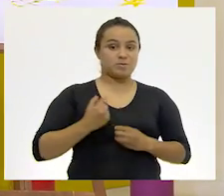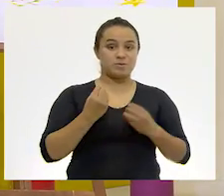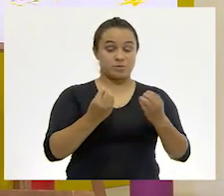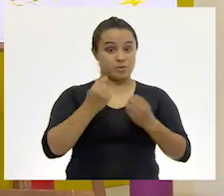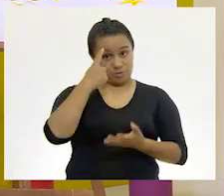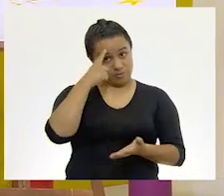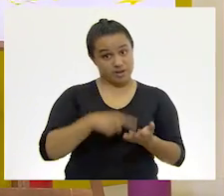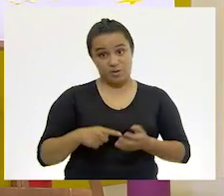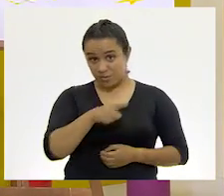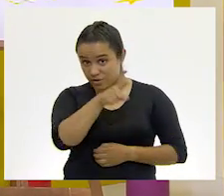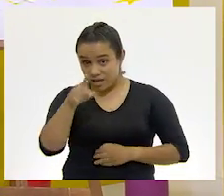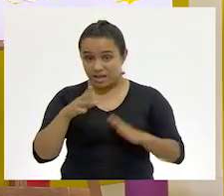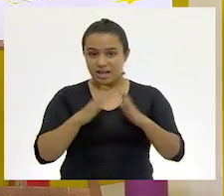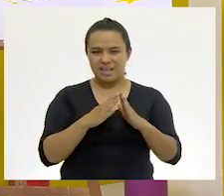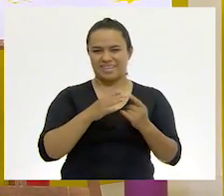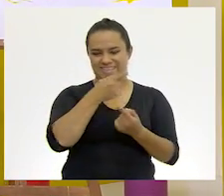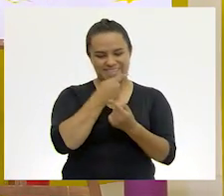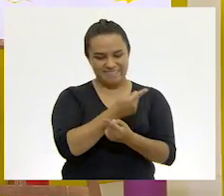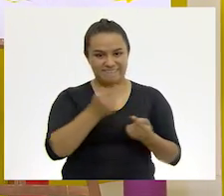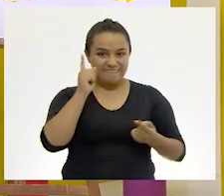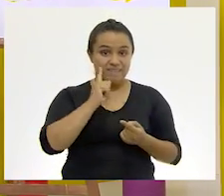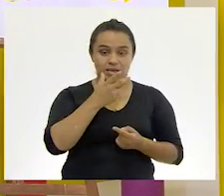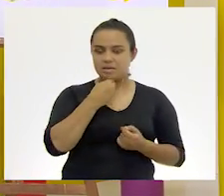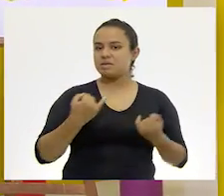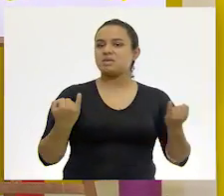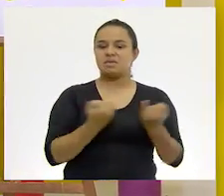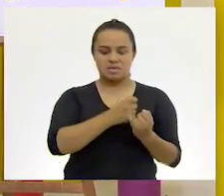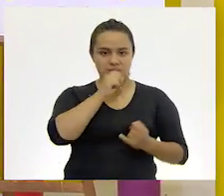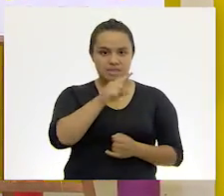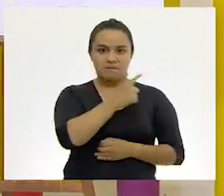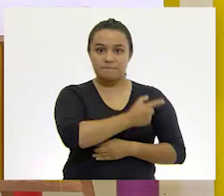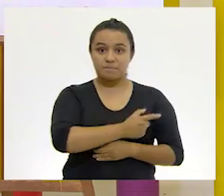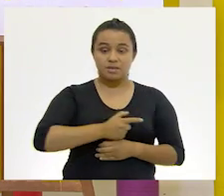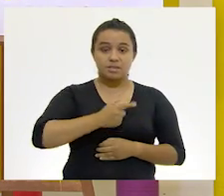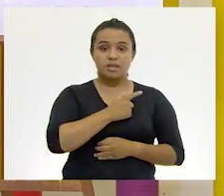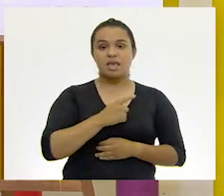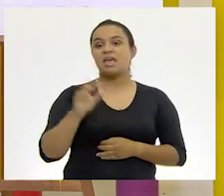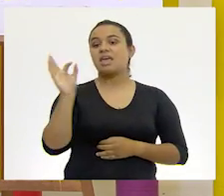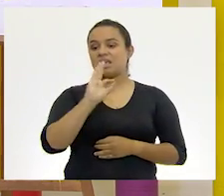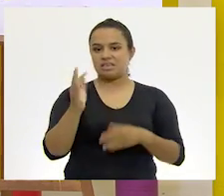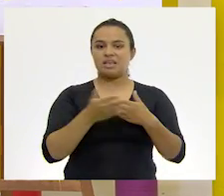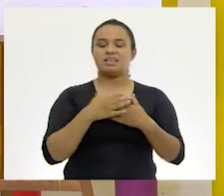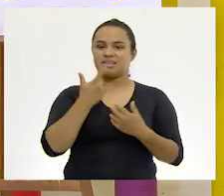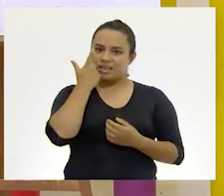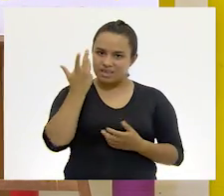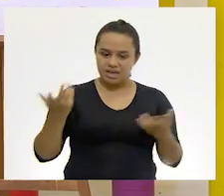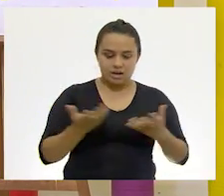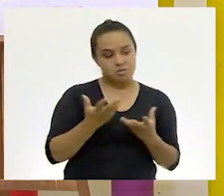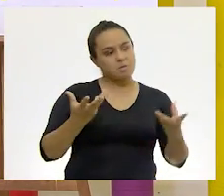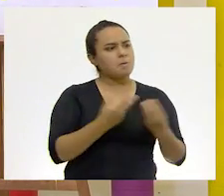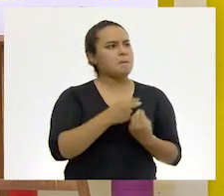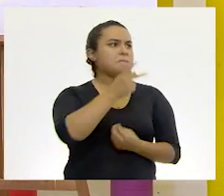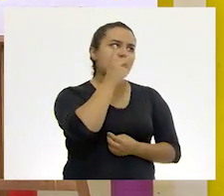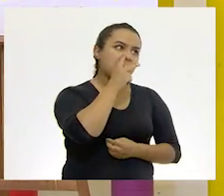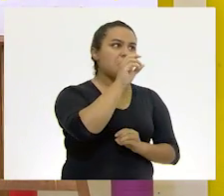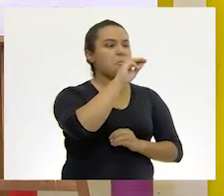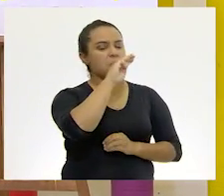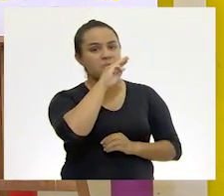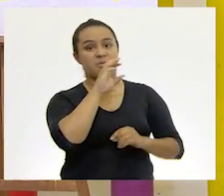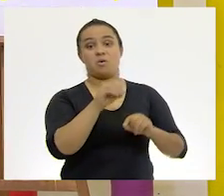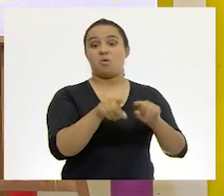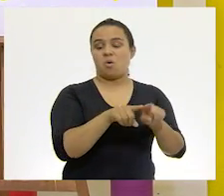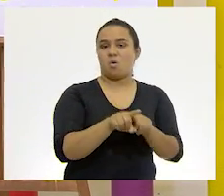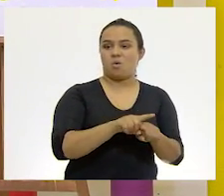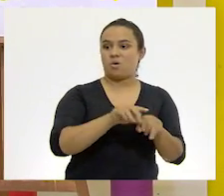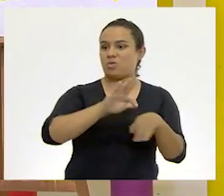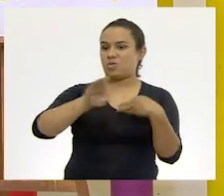yo creo que en casa a las niñas y a los niños les encantó y lo querrán hacer también con su papá, con su mamá, hermanos,